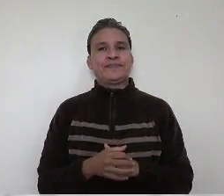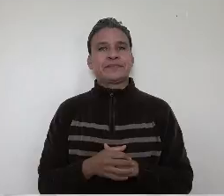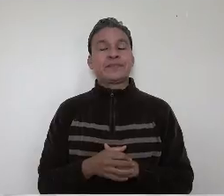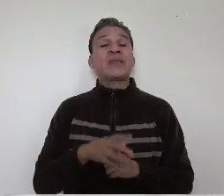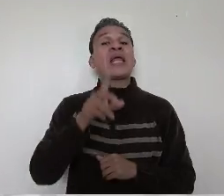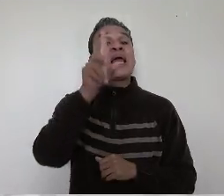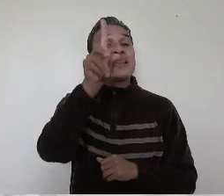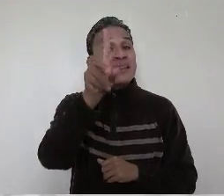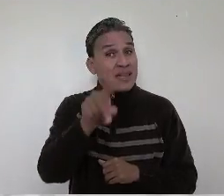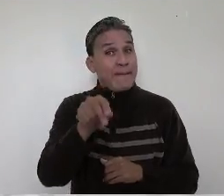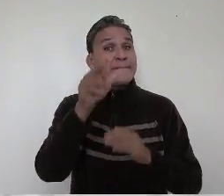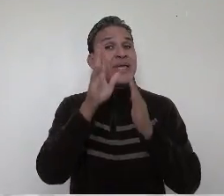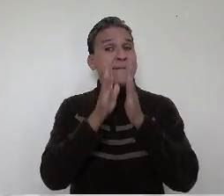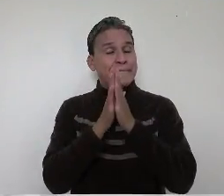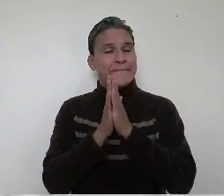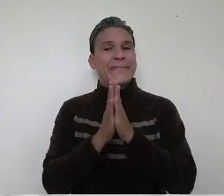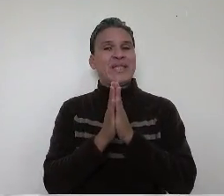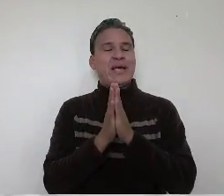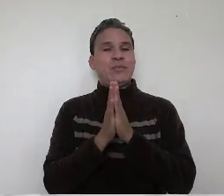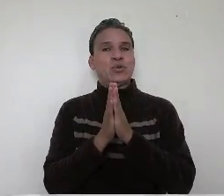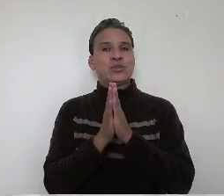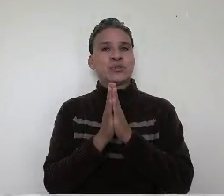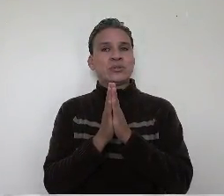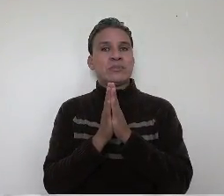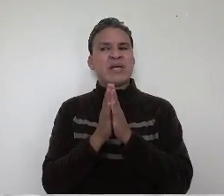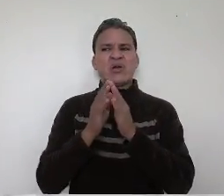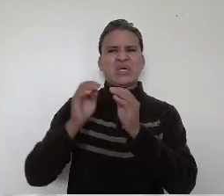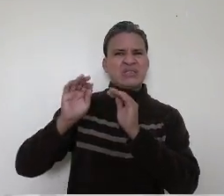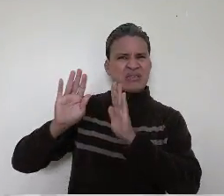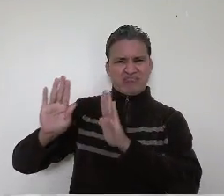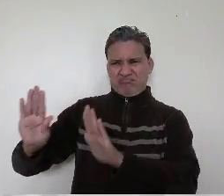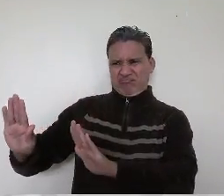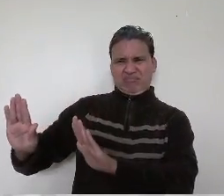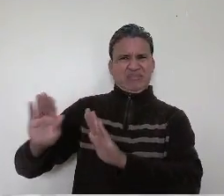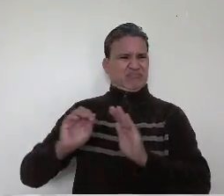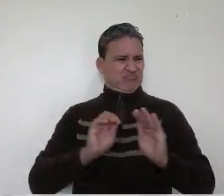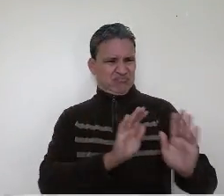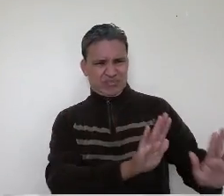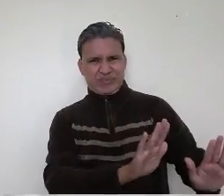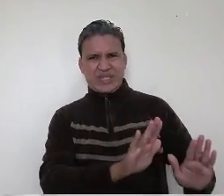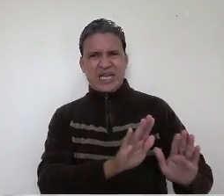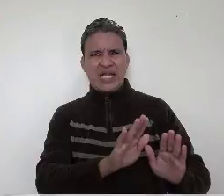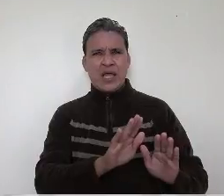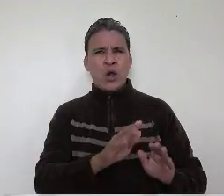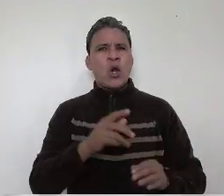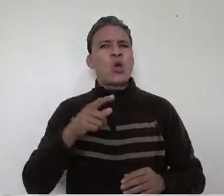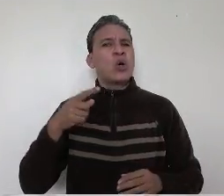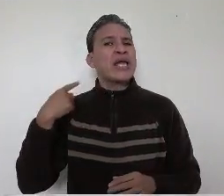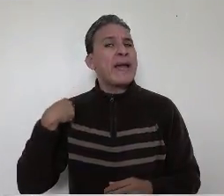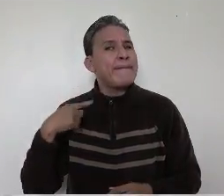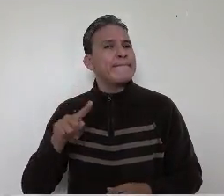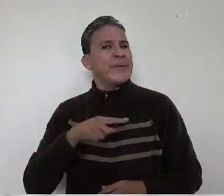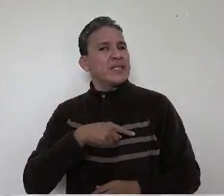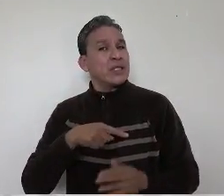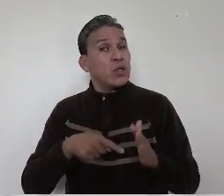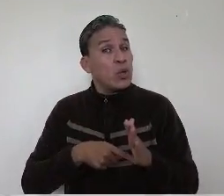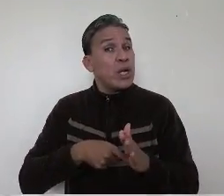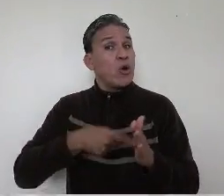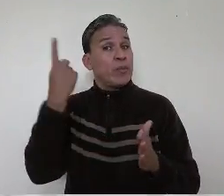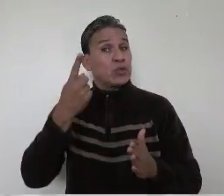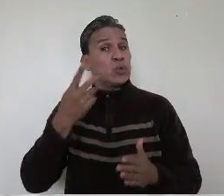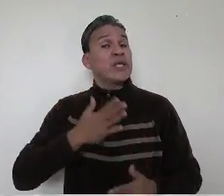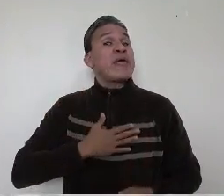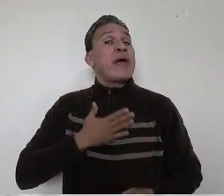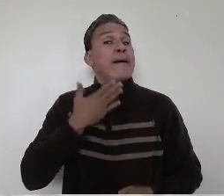También pidamos para que los que están alejados, los que han perdido la oportunidad, puedan,